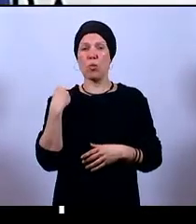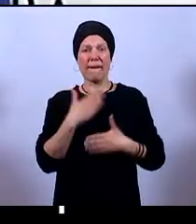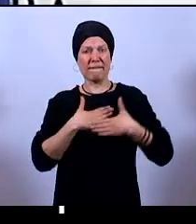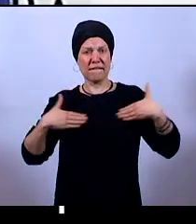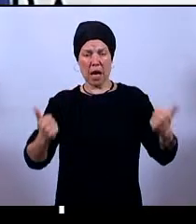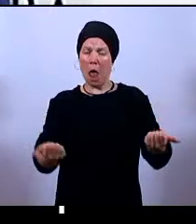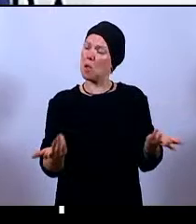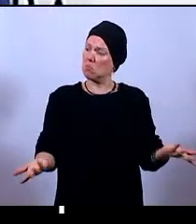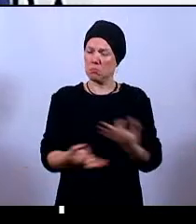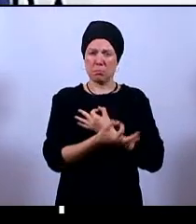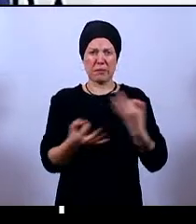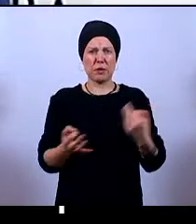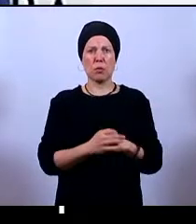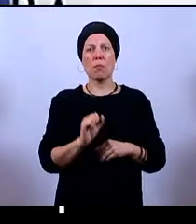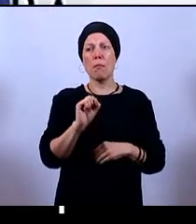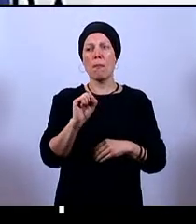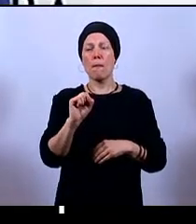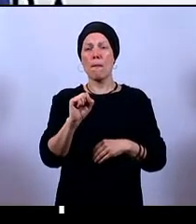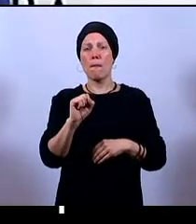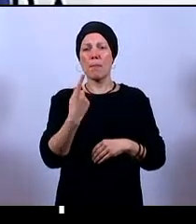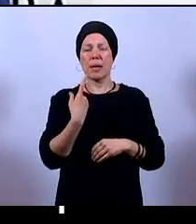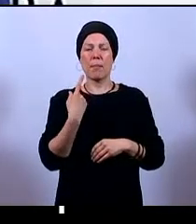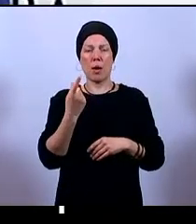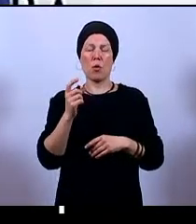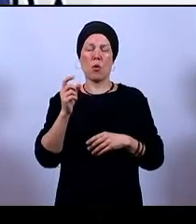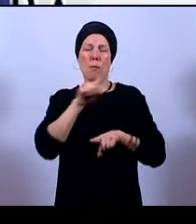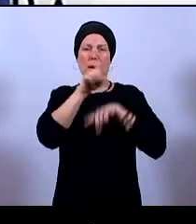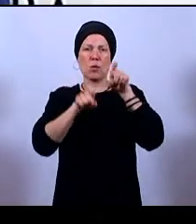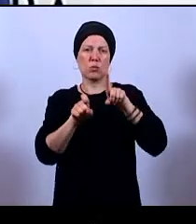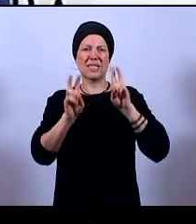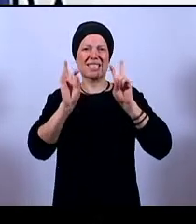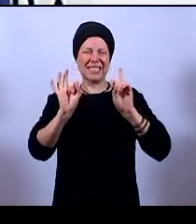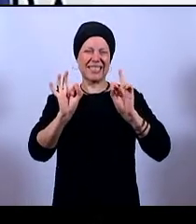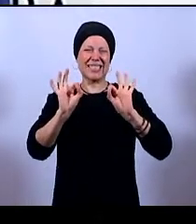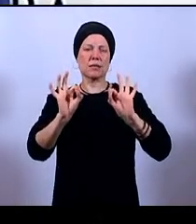si quieren, primero las preguntas relacionadas con el Consejo.